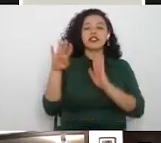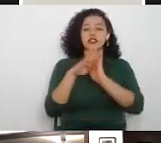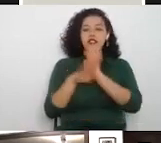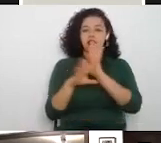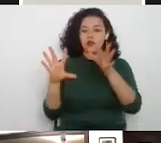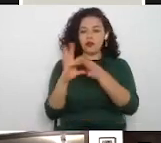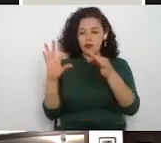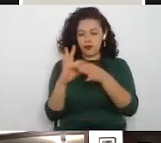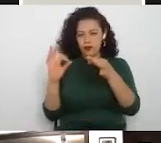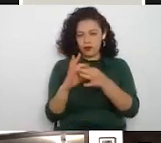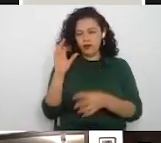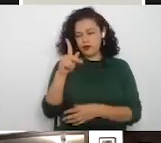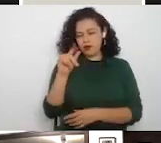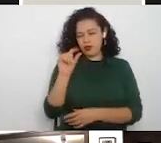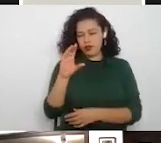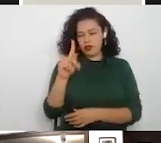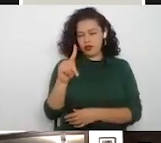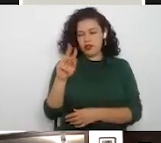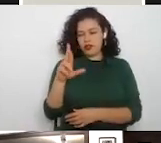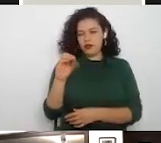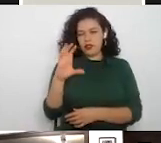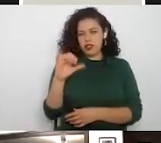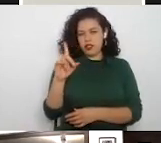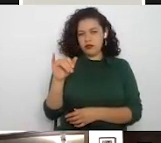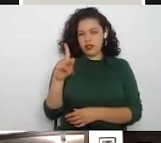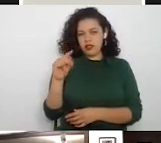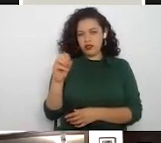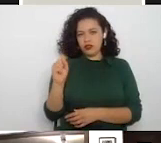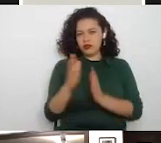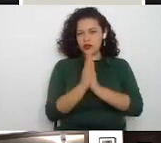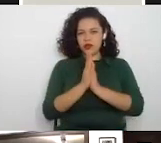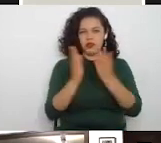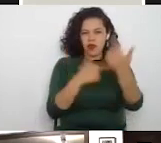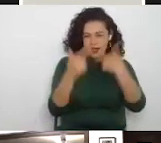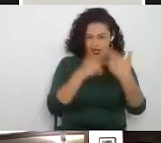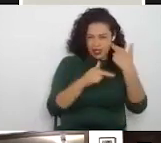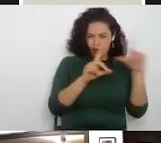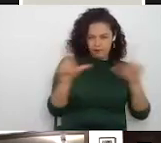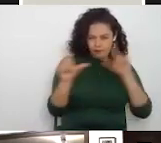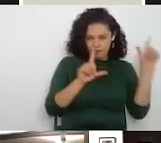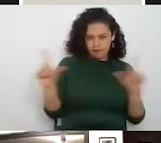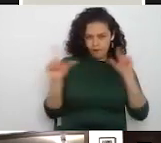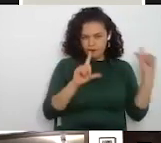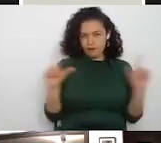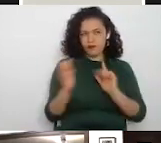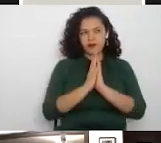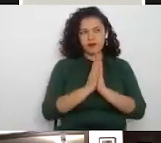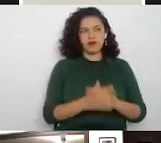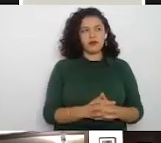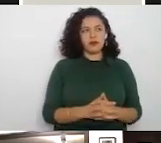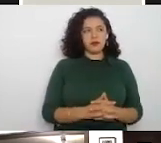a unas láminas anteriores, por favor. Claro que sí. Sí, entonces, pues vimos,